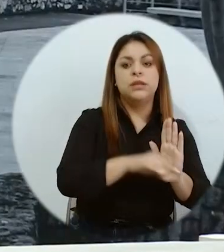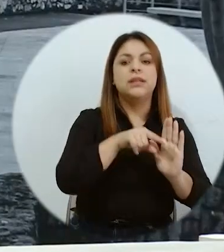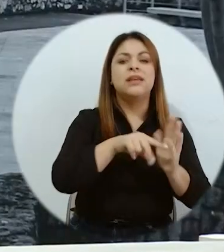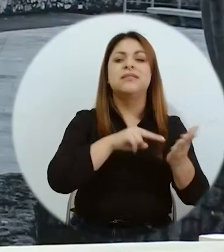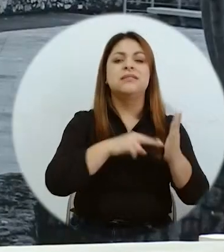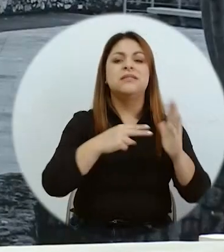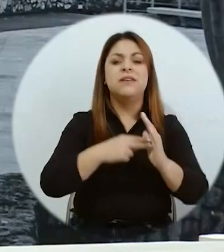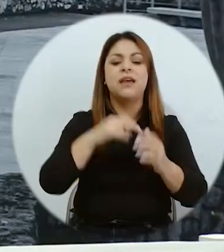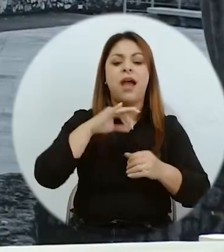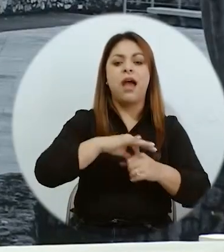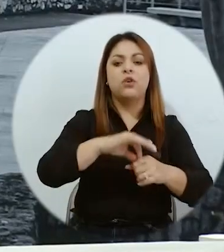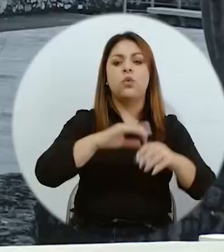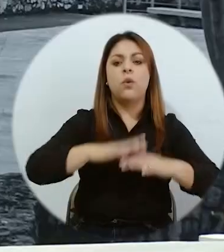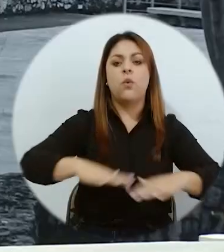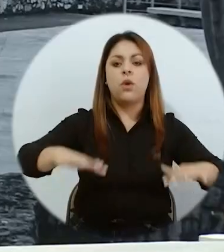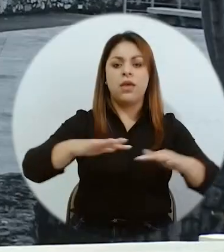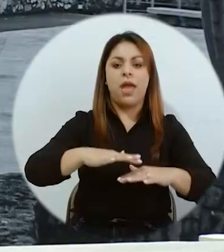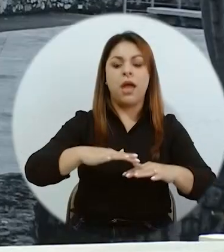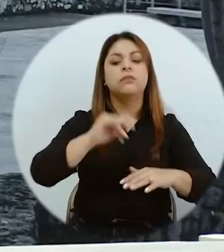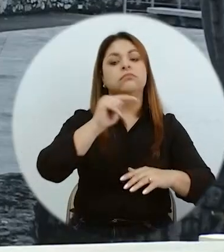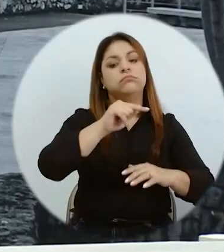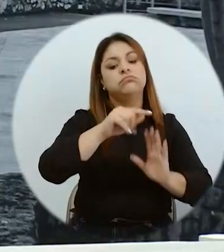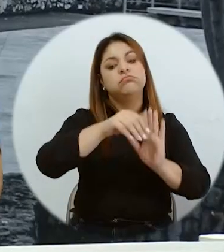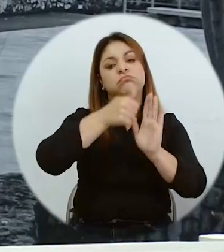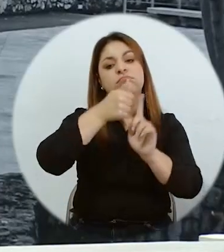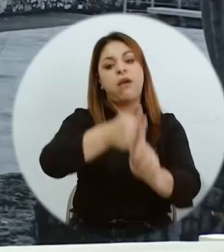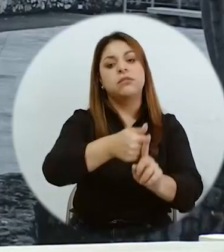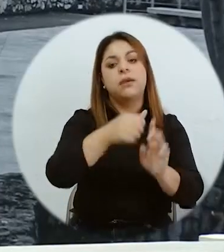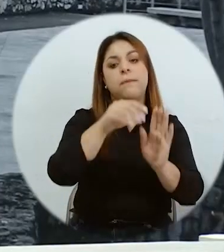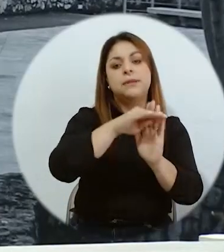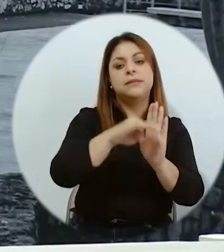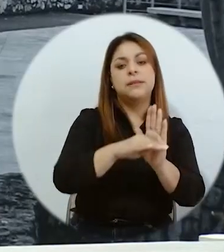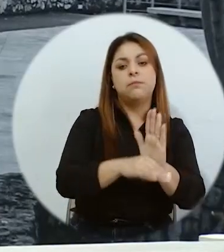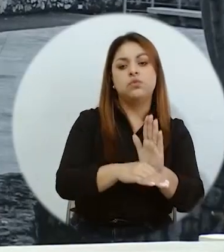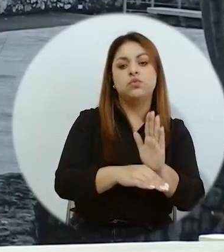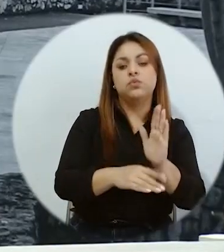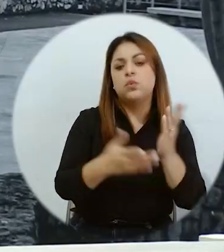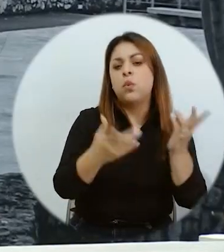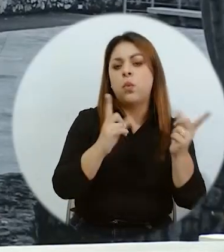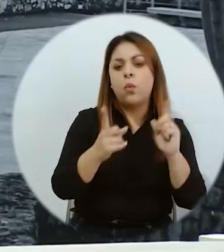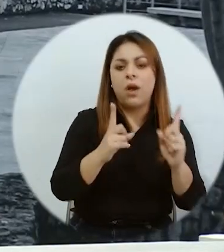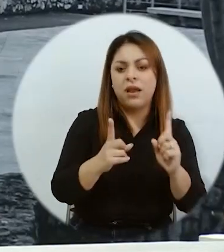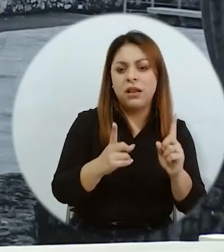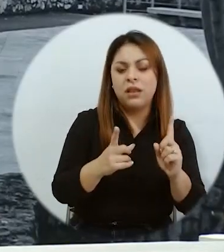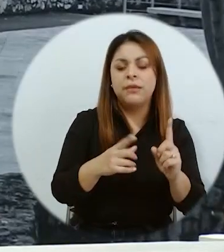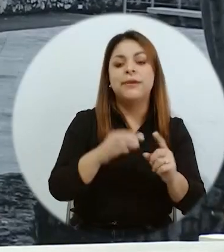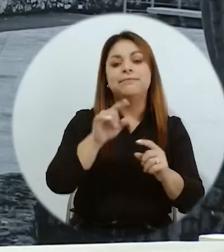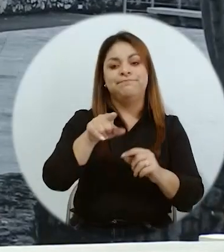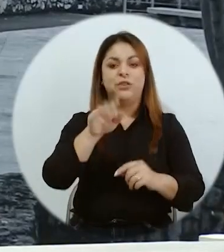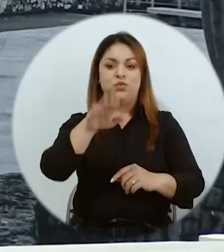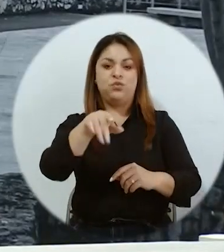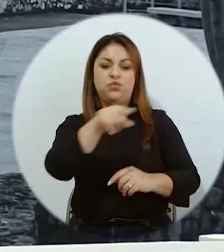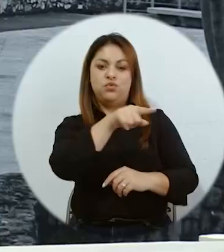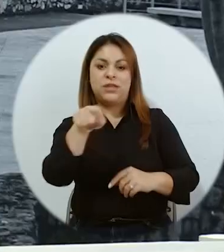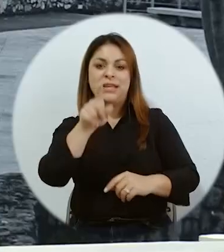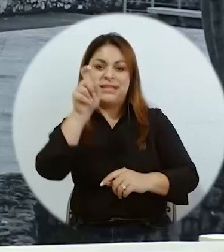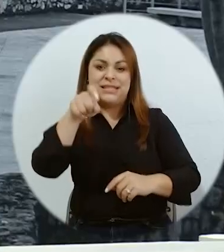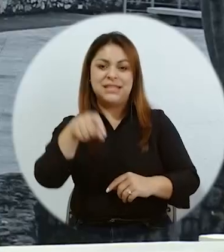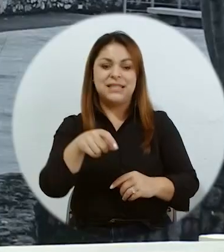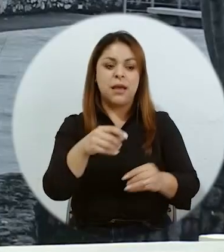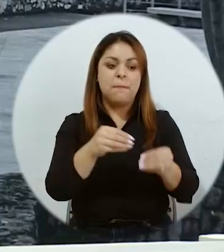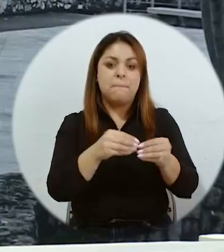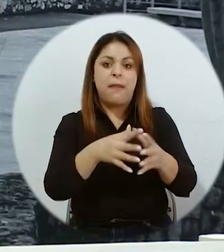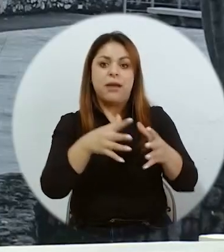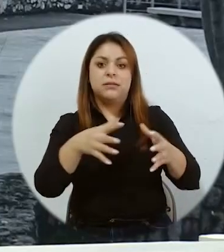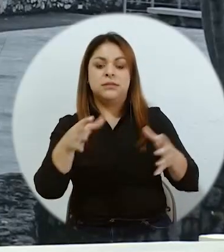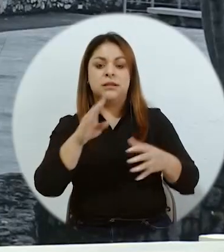alimentan, ¿qué significa la agroecología? Ok, un sistema de producción basado en ciertos principios. ¿Cuáles son? Que usted tiene que aumentar la